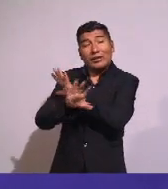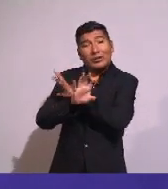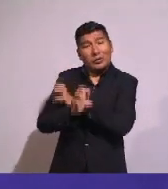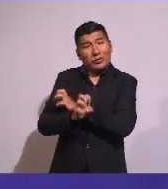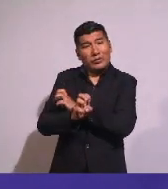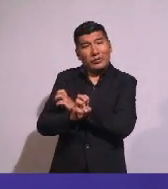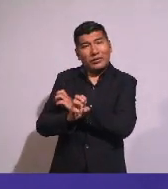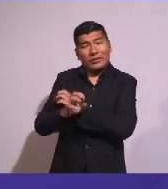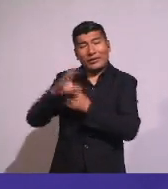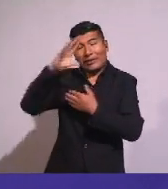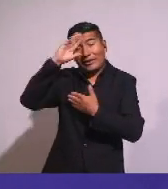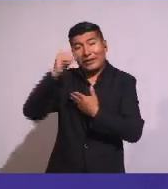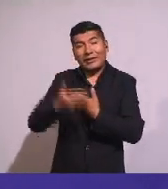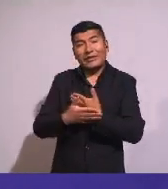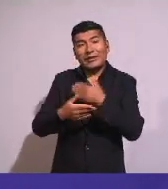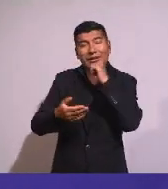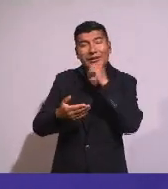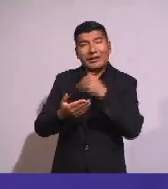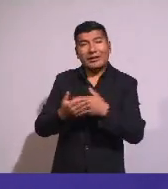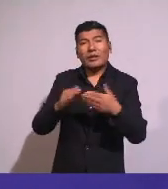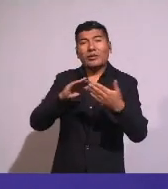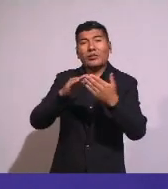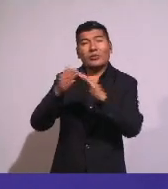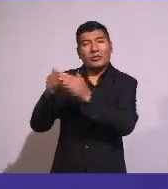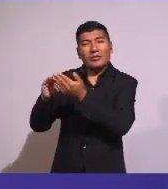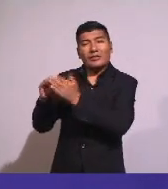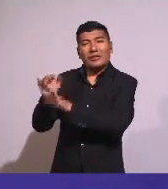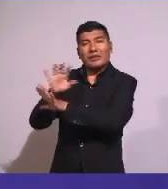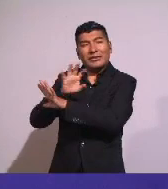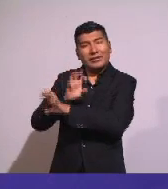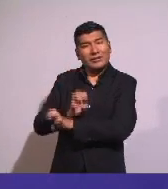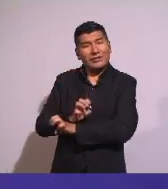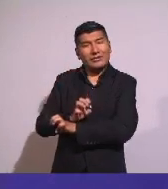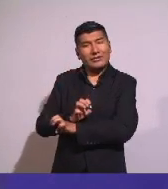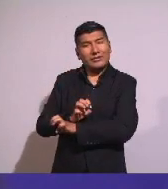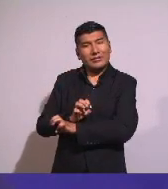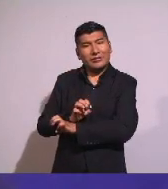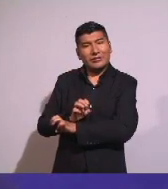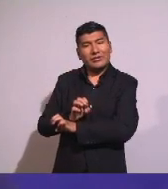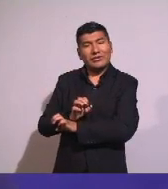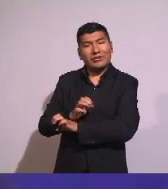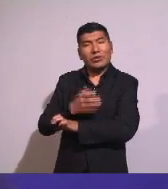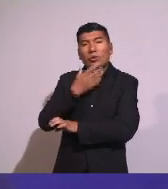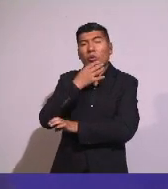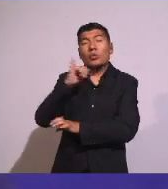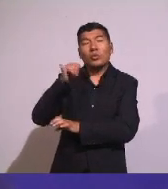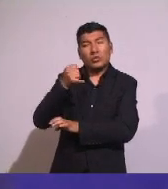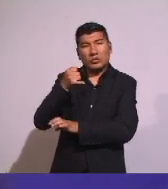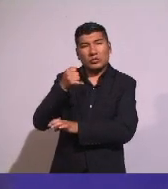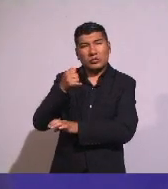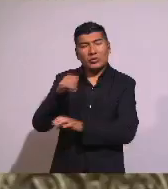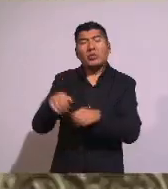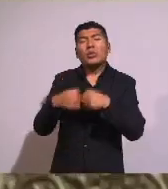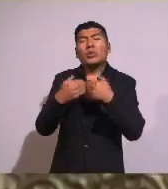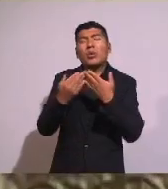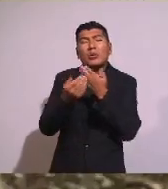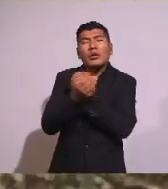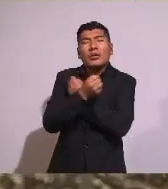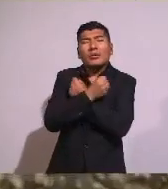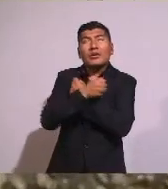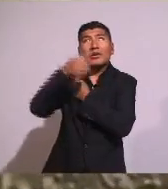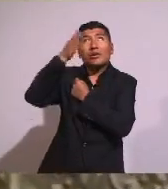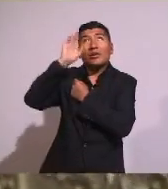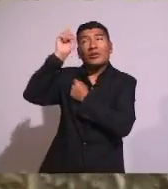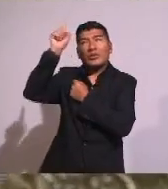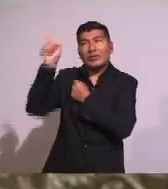hija de un pueblo como el samaritano tradicionalmente marginado por el pueblo judío como yo a ser amada por dios